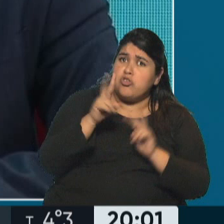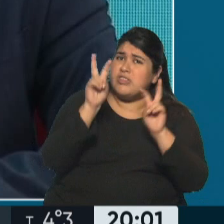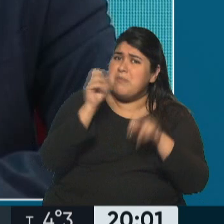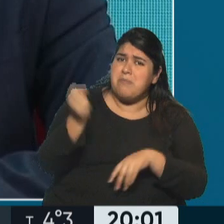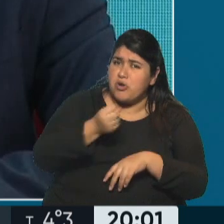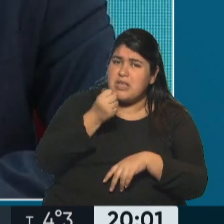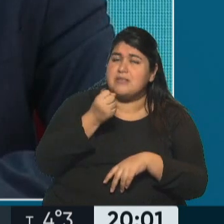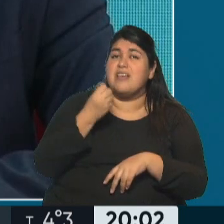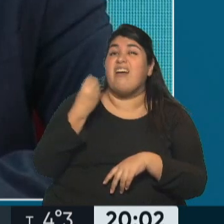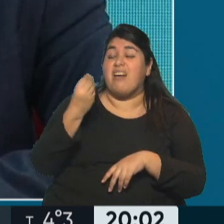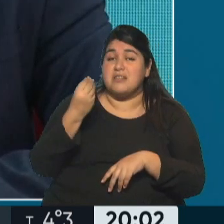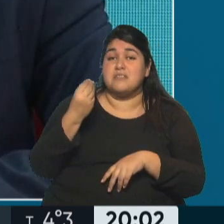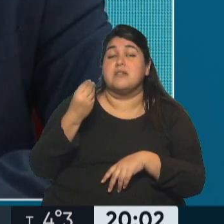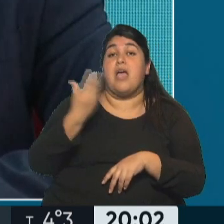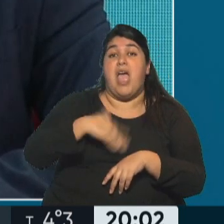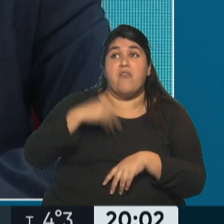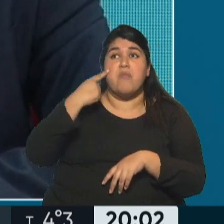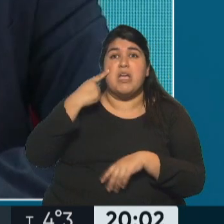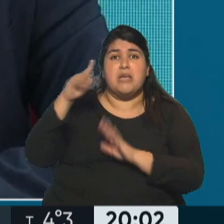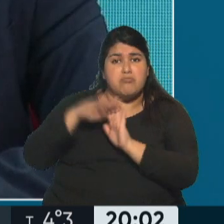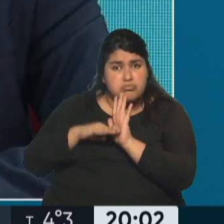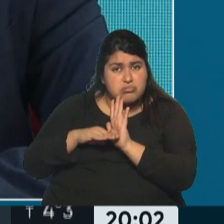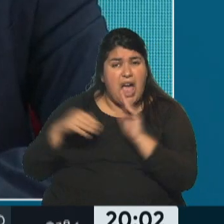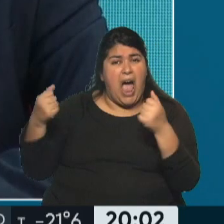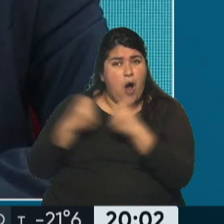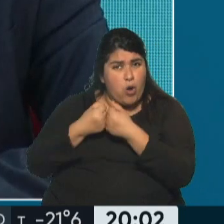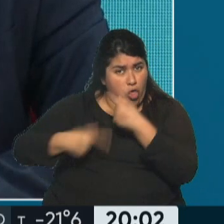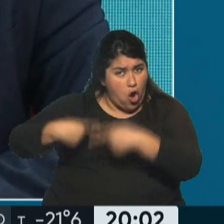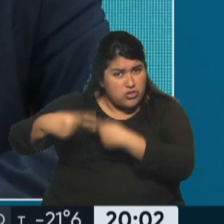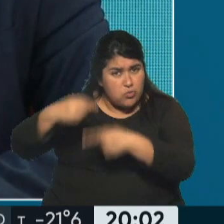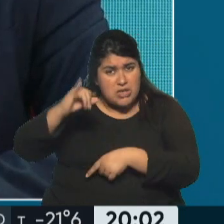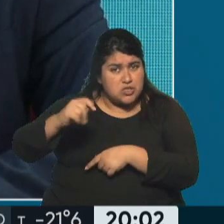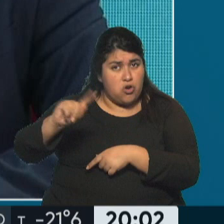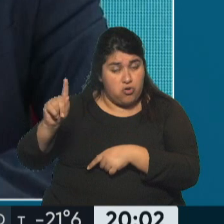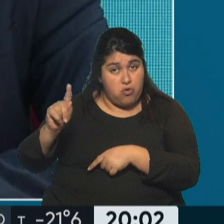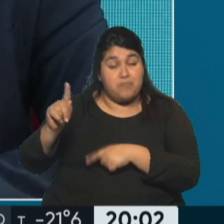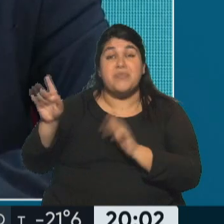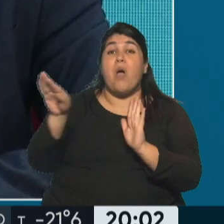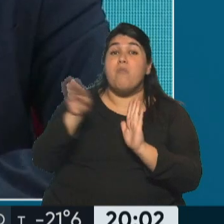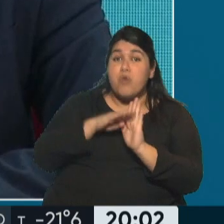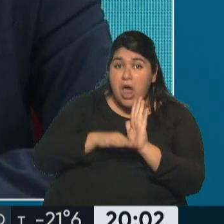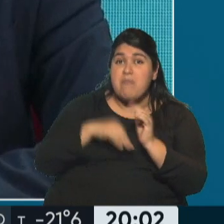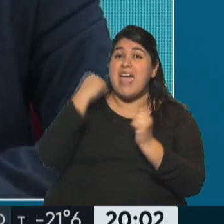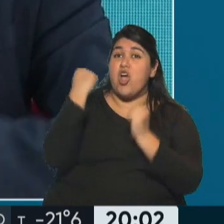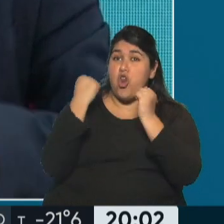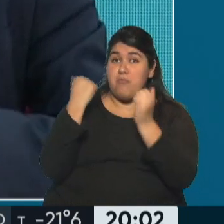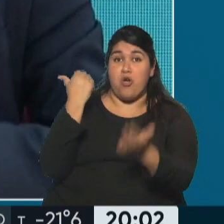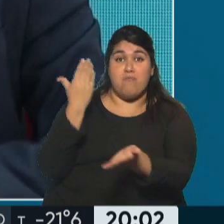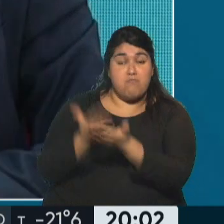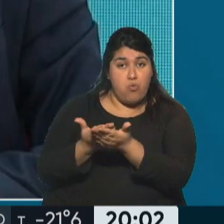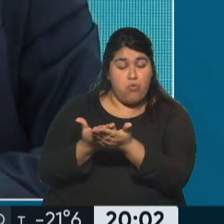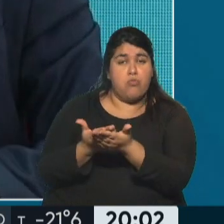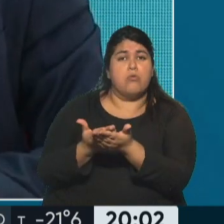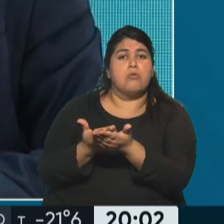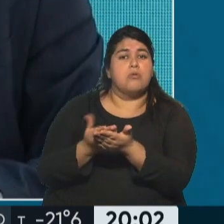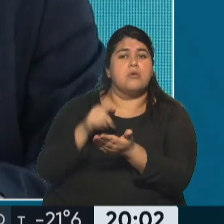lo que va a pasar con el acuerdo con el Fondo Monetario Internacional? ¿Sí? Porque recordemos que el programa económico que está planteado hoy